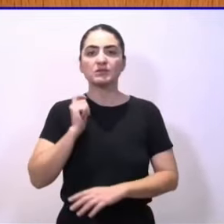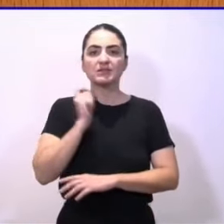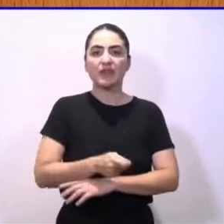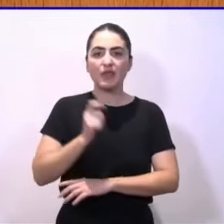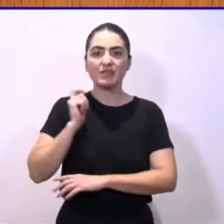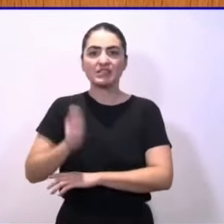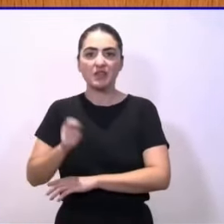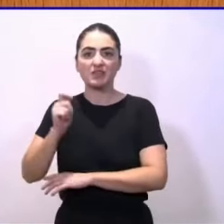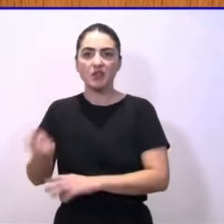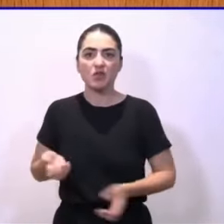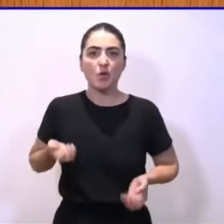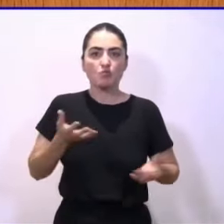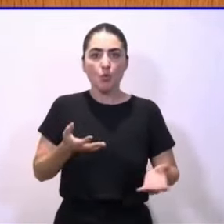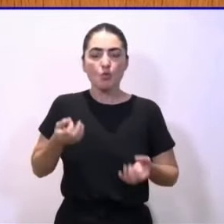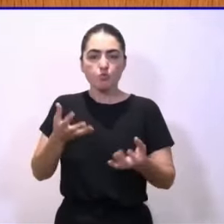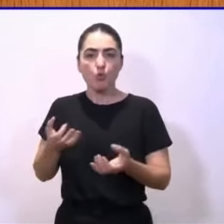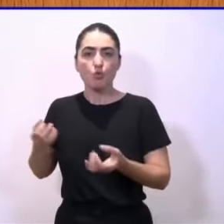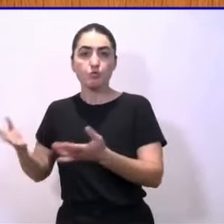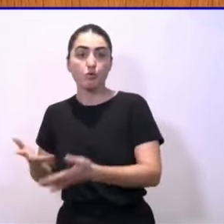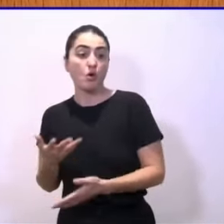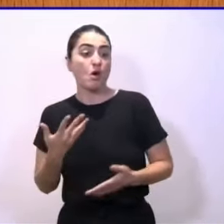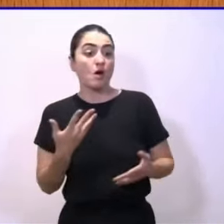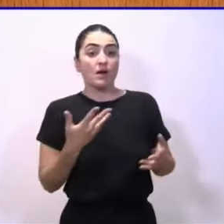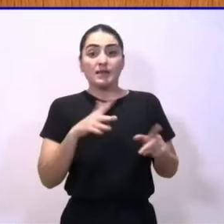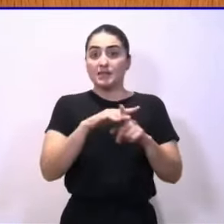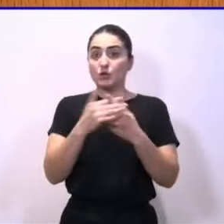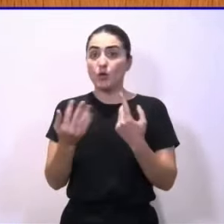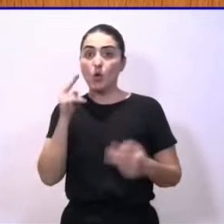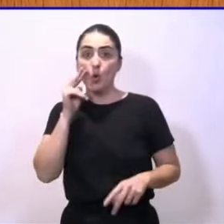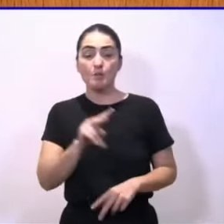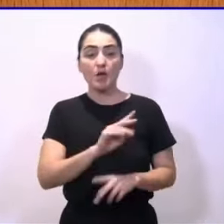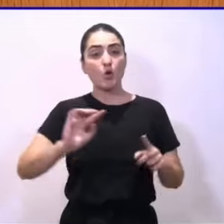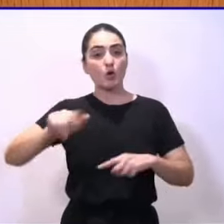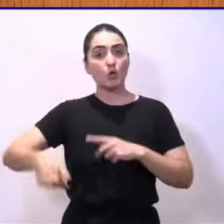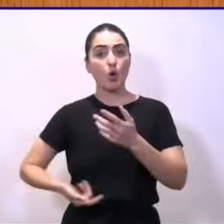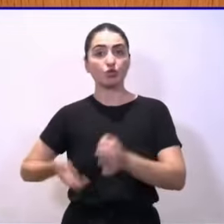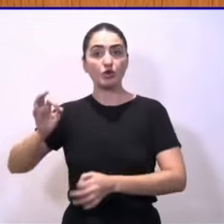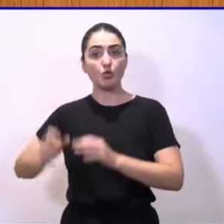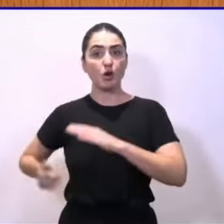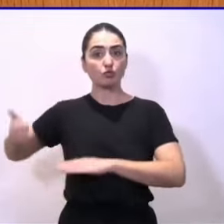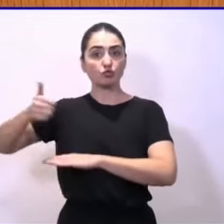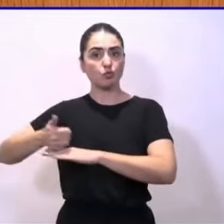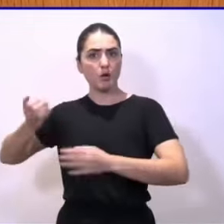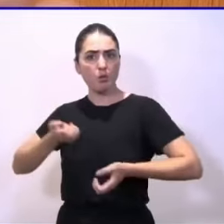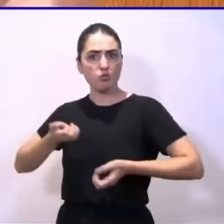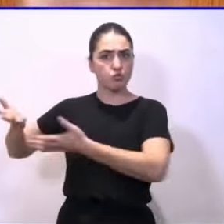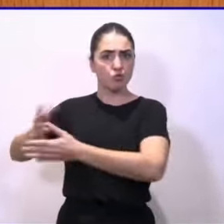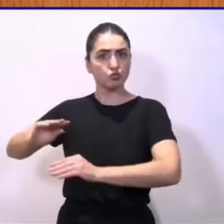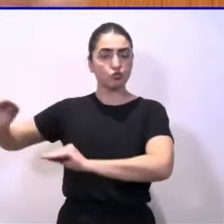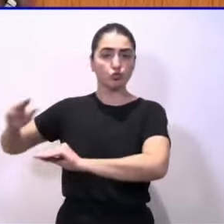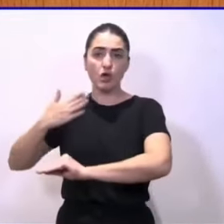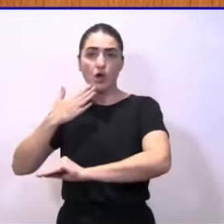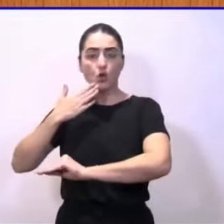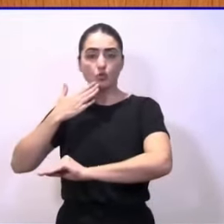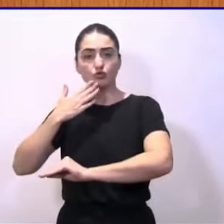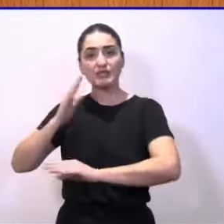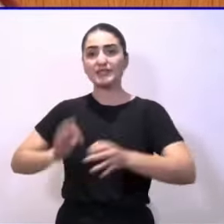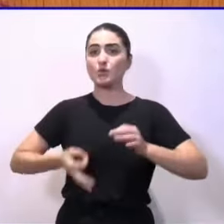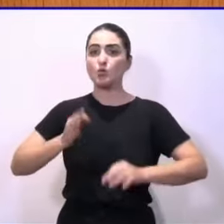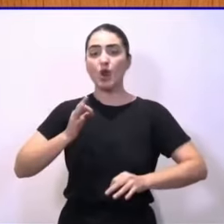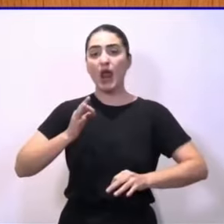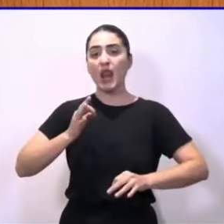siempre, cuando vemos estas cosas y cuando luego veo las sentencias del Tribunal Supremo, que hacen como si las sentencias del Tribunal de Justicia de la